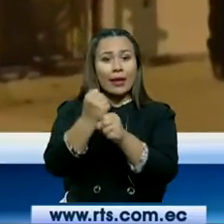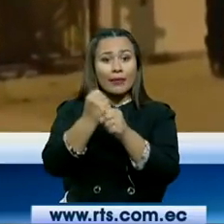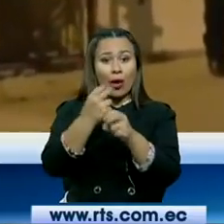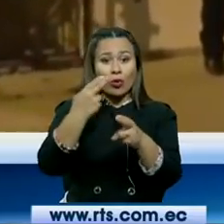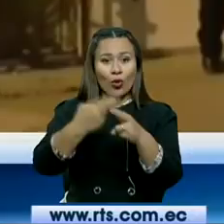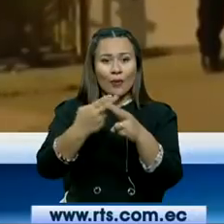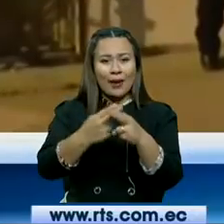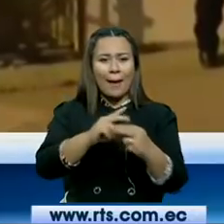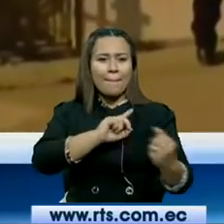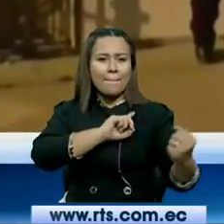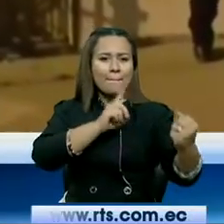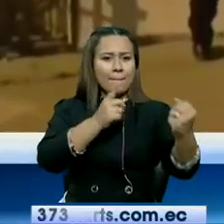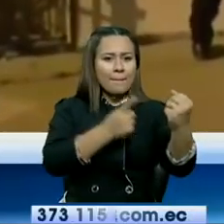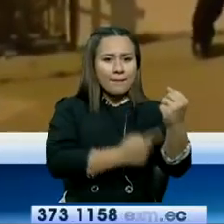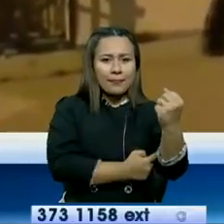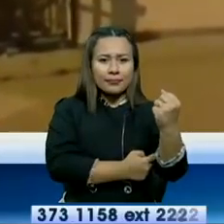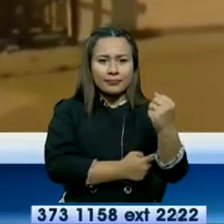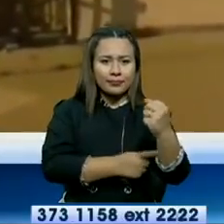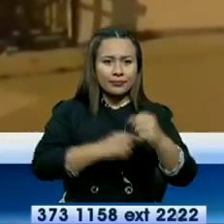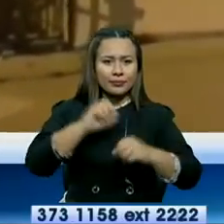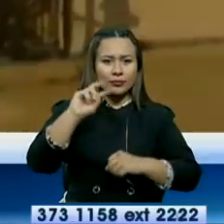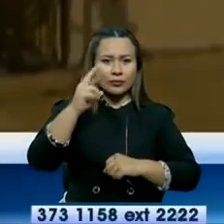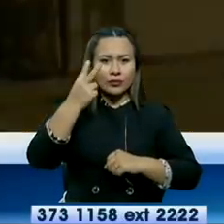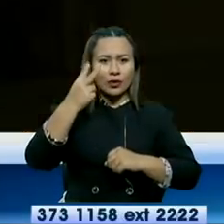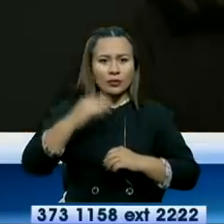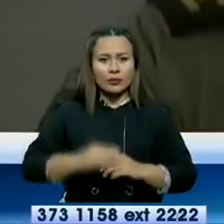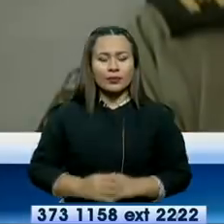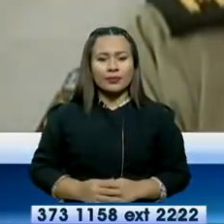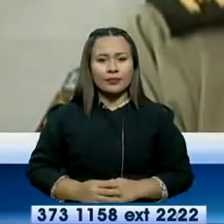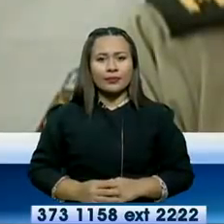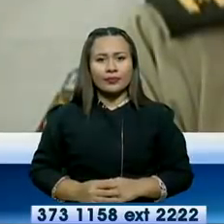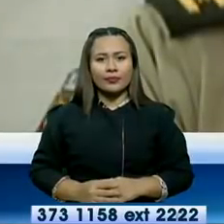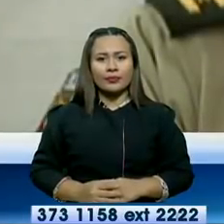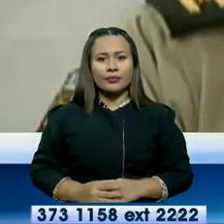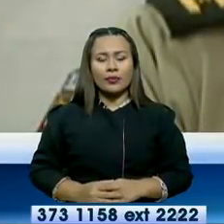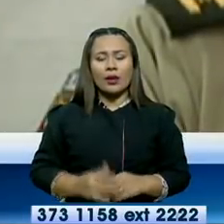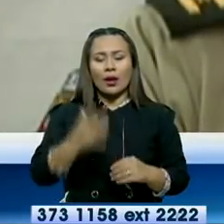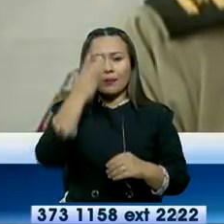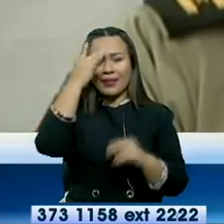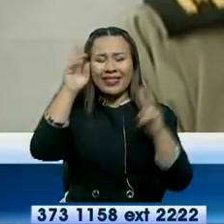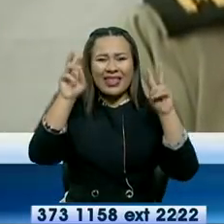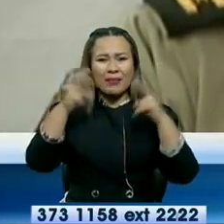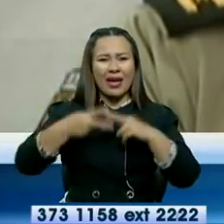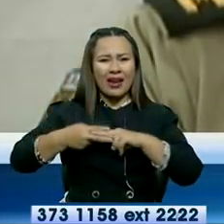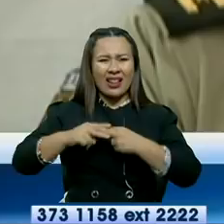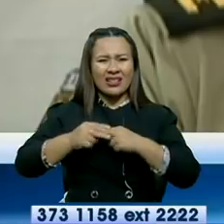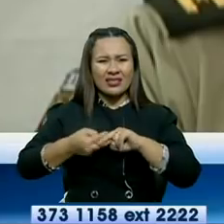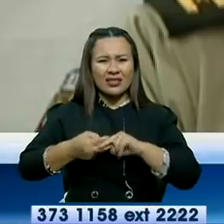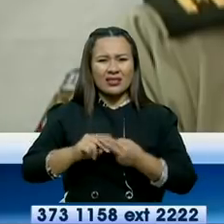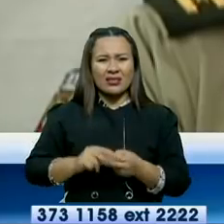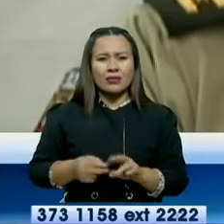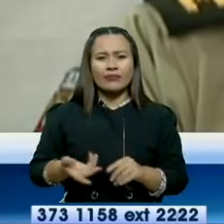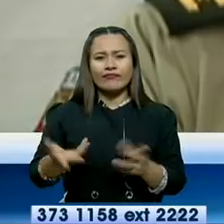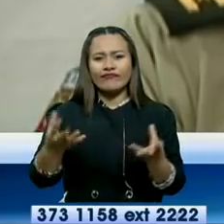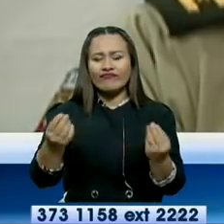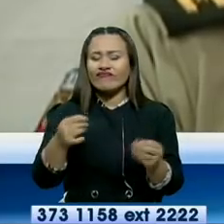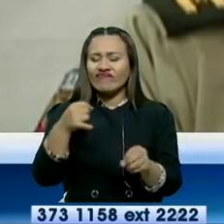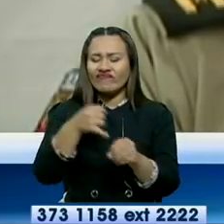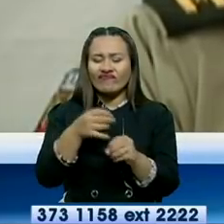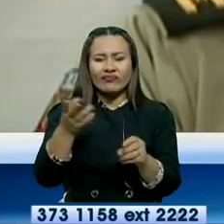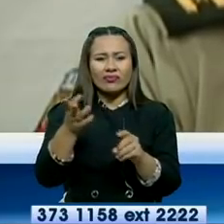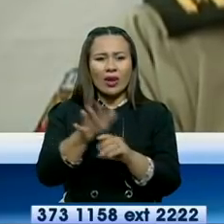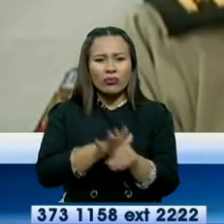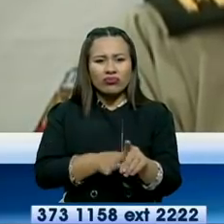respuesta a la lucha contra la impunidad en delitos sexuales. Con fines de investigación, prisión preventiva o para